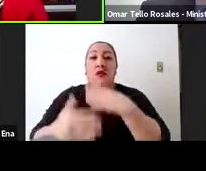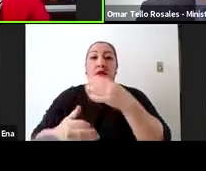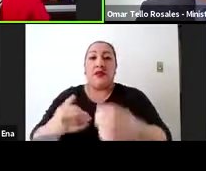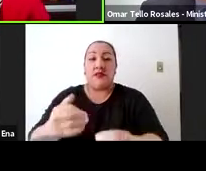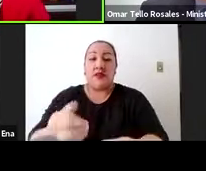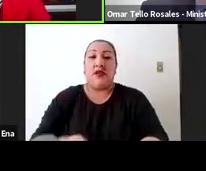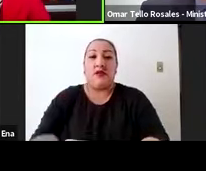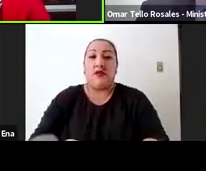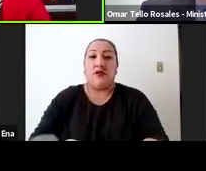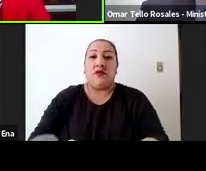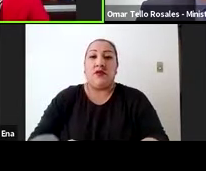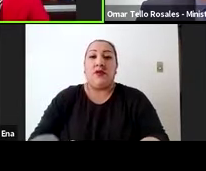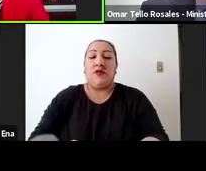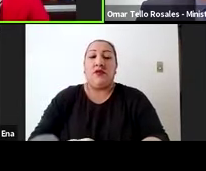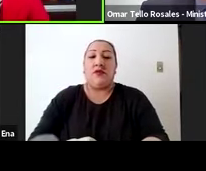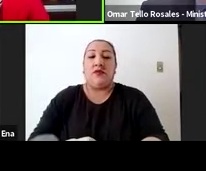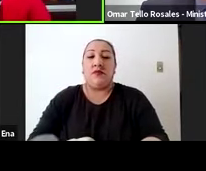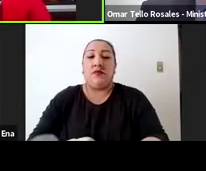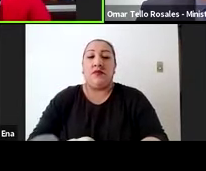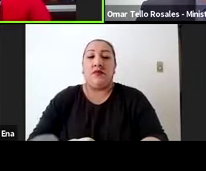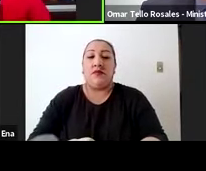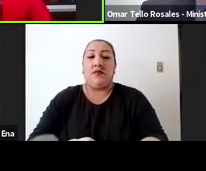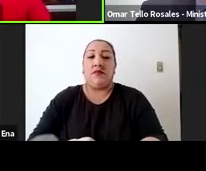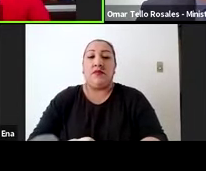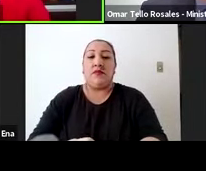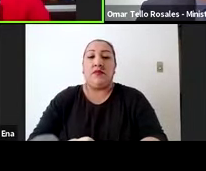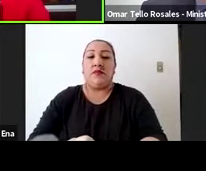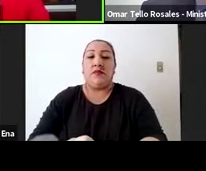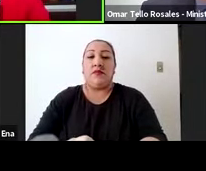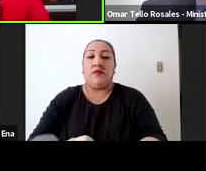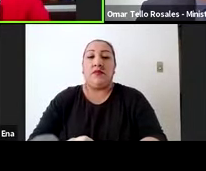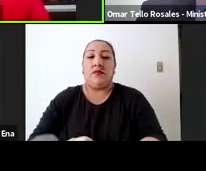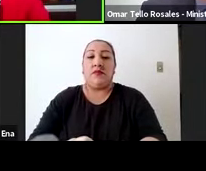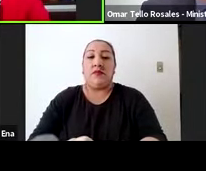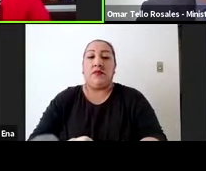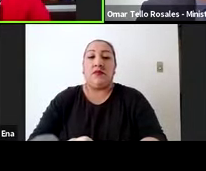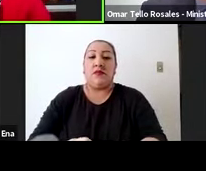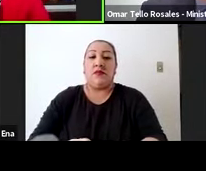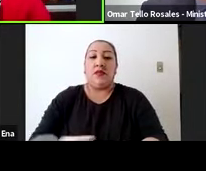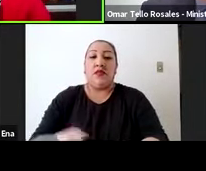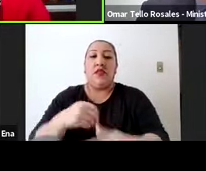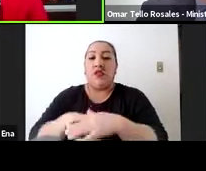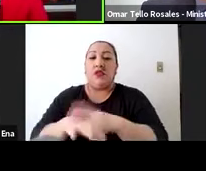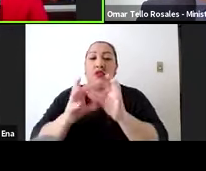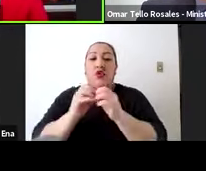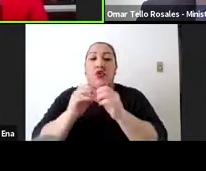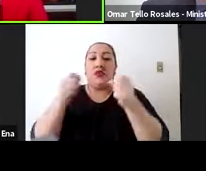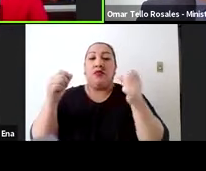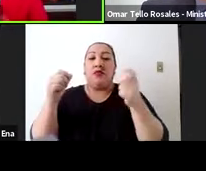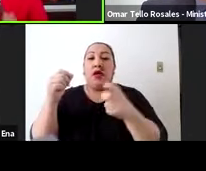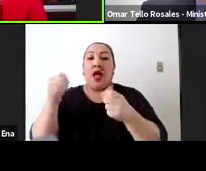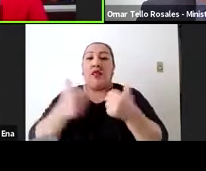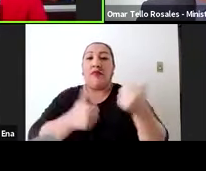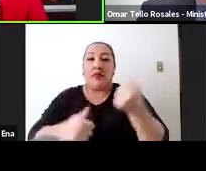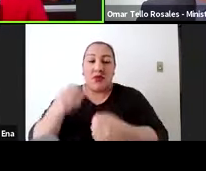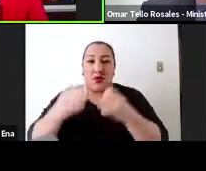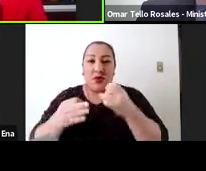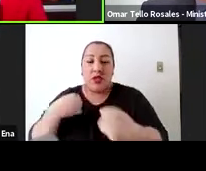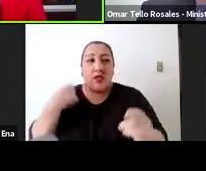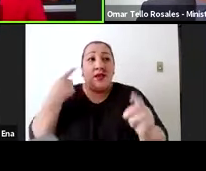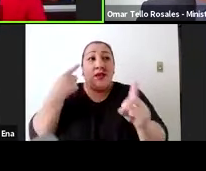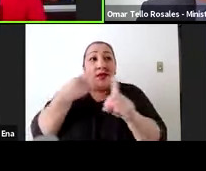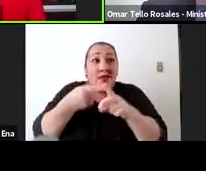últimos años en materia de interoperabilidad en el sistema de administración de justicia penal, hemos llegado a